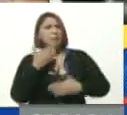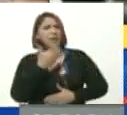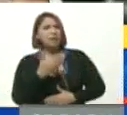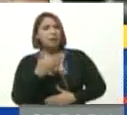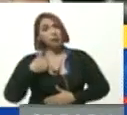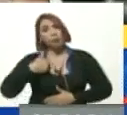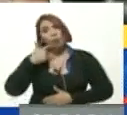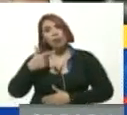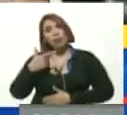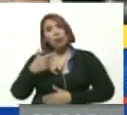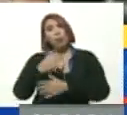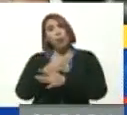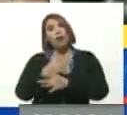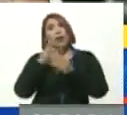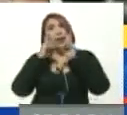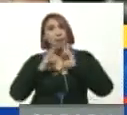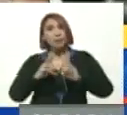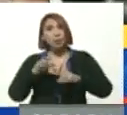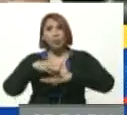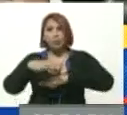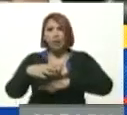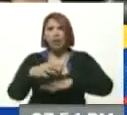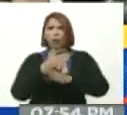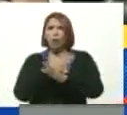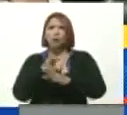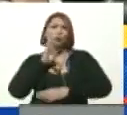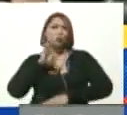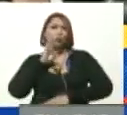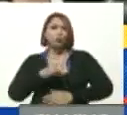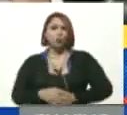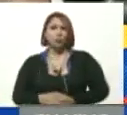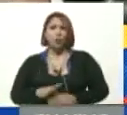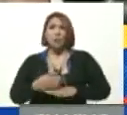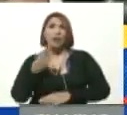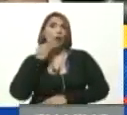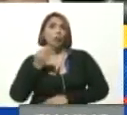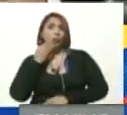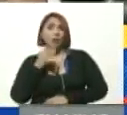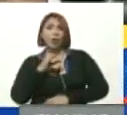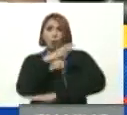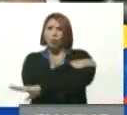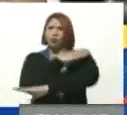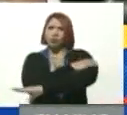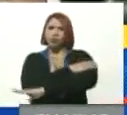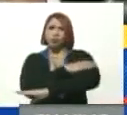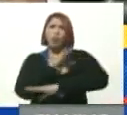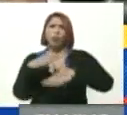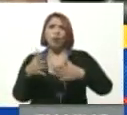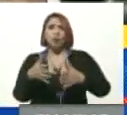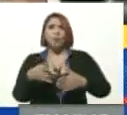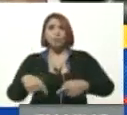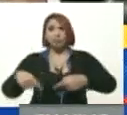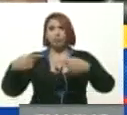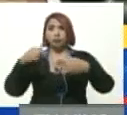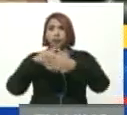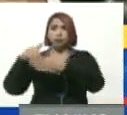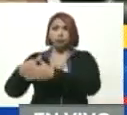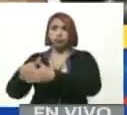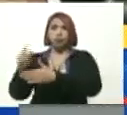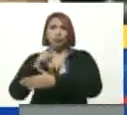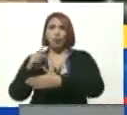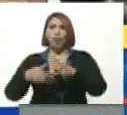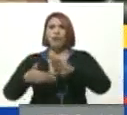dije, que jueguen limpio, que dejen de jugar sucio. Porque ellos se acostumbraron a cuando van a un proceso electoral, no van a un